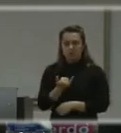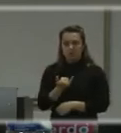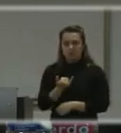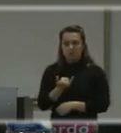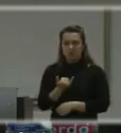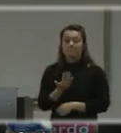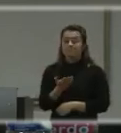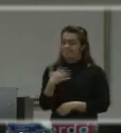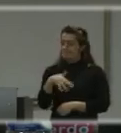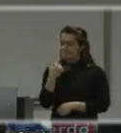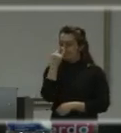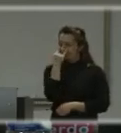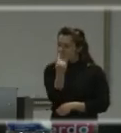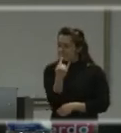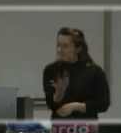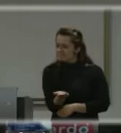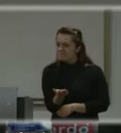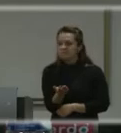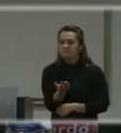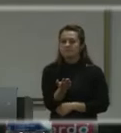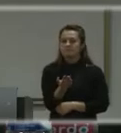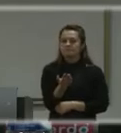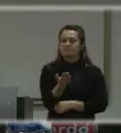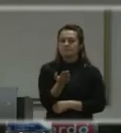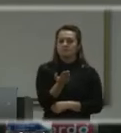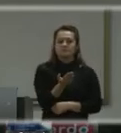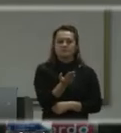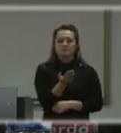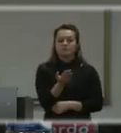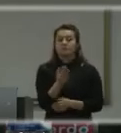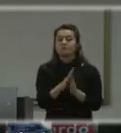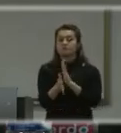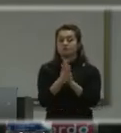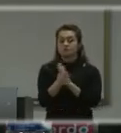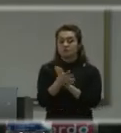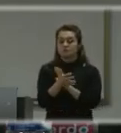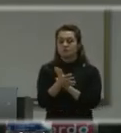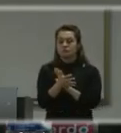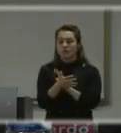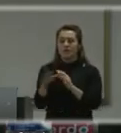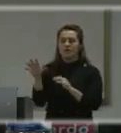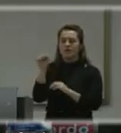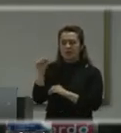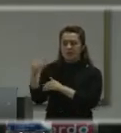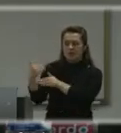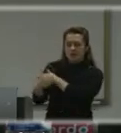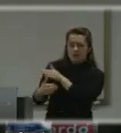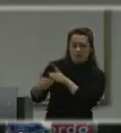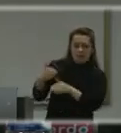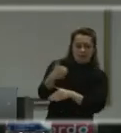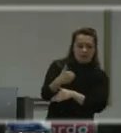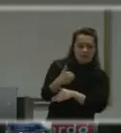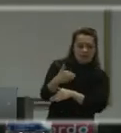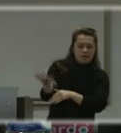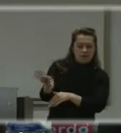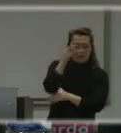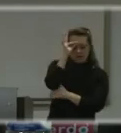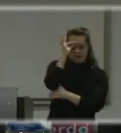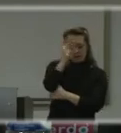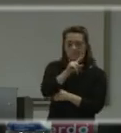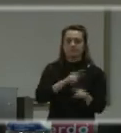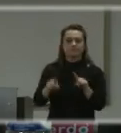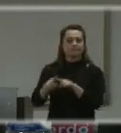esto también es bien interesante porque también puede ofrecer alguna base para tomar decisiones diferenciadas con